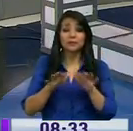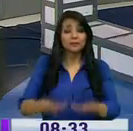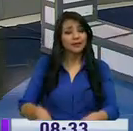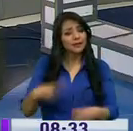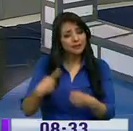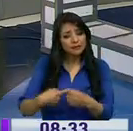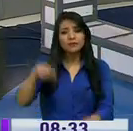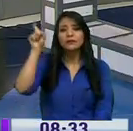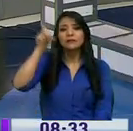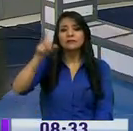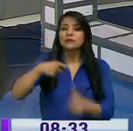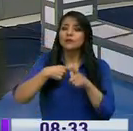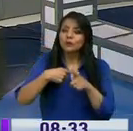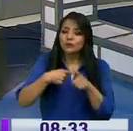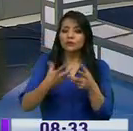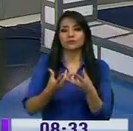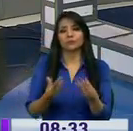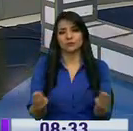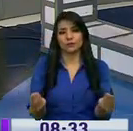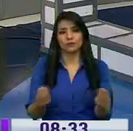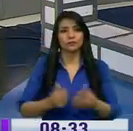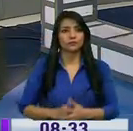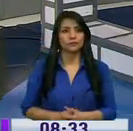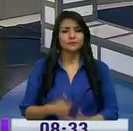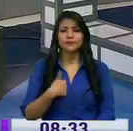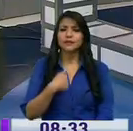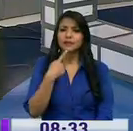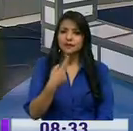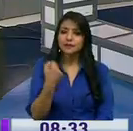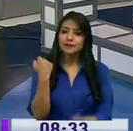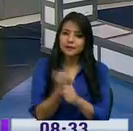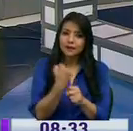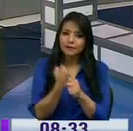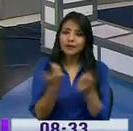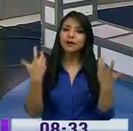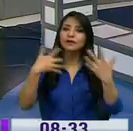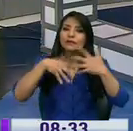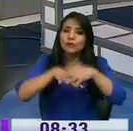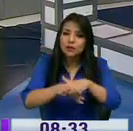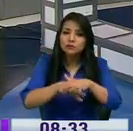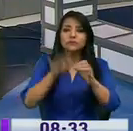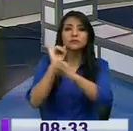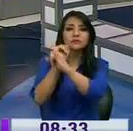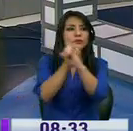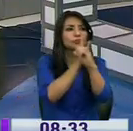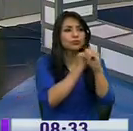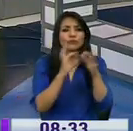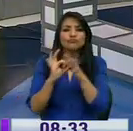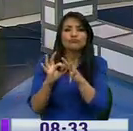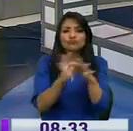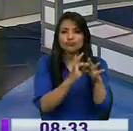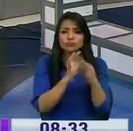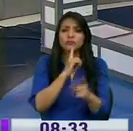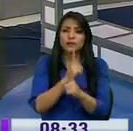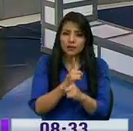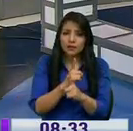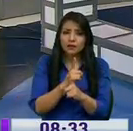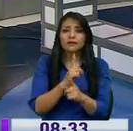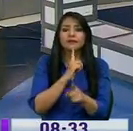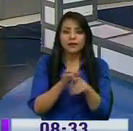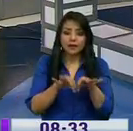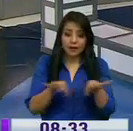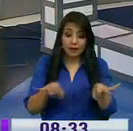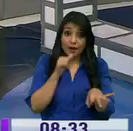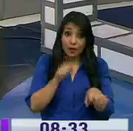es necesario que se arreglen. Y lo que decimos, ese trabajo, o sea, articulado entre las instituciones. Si hubo fuga de